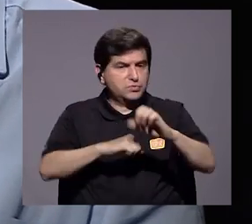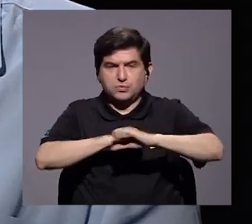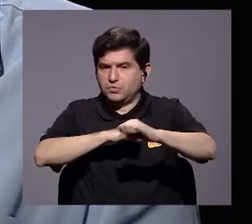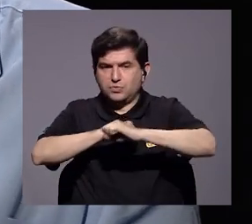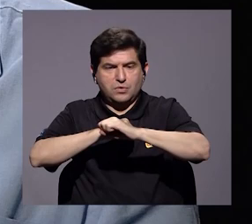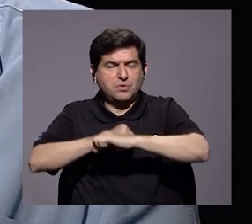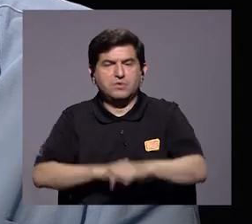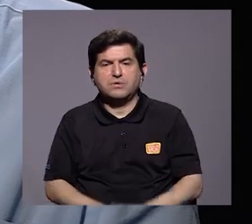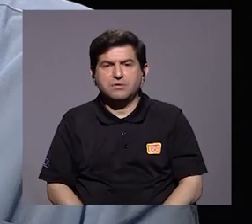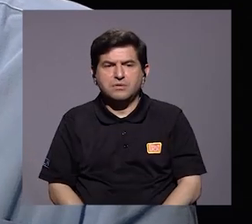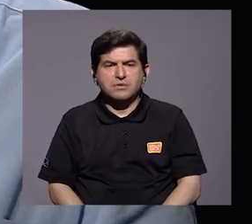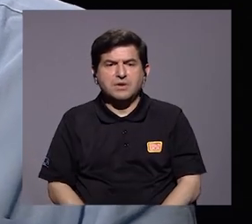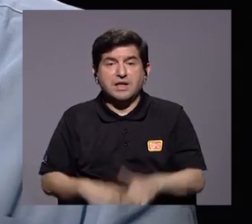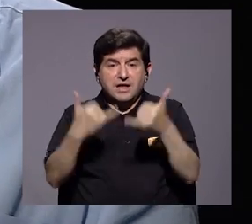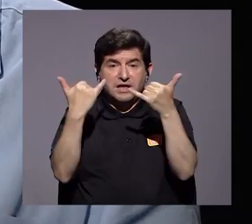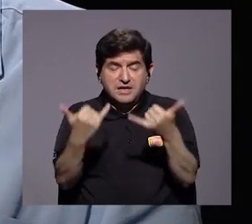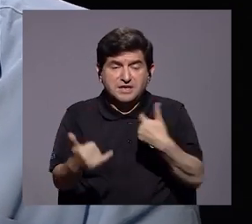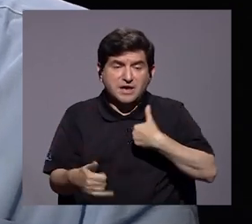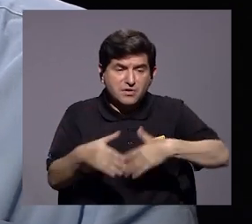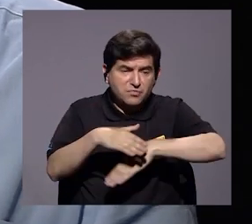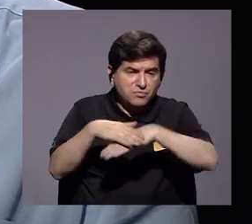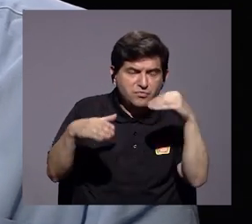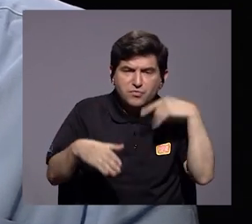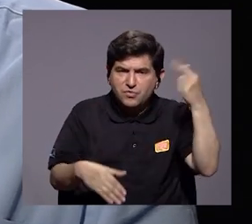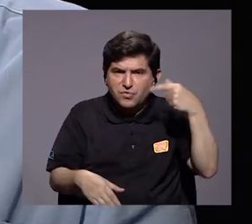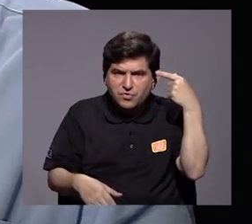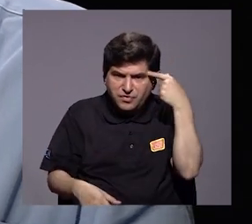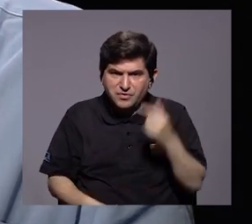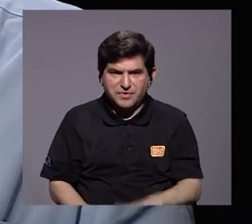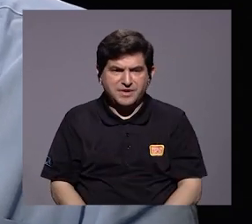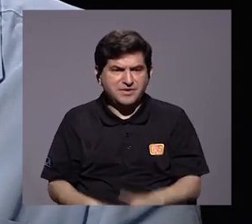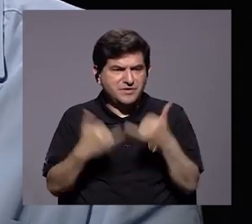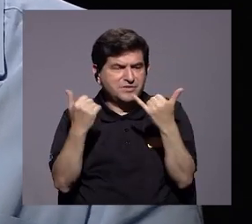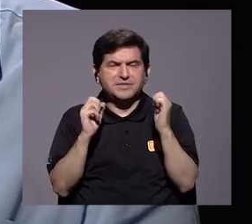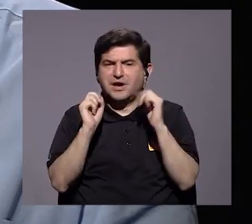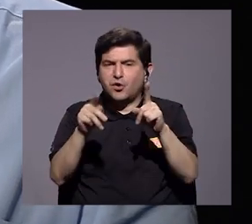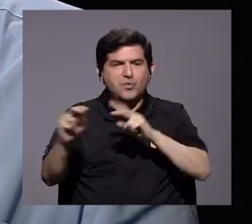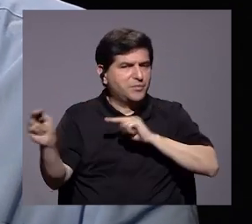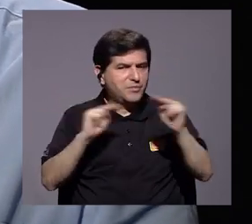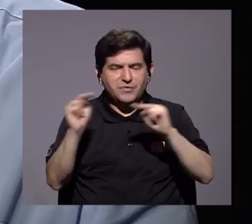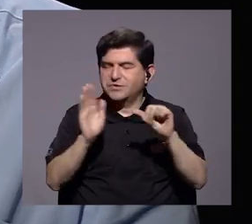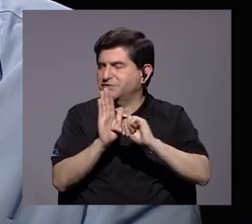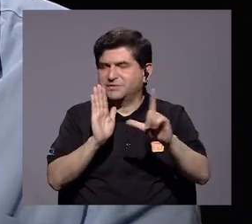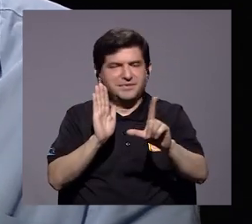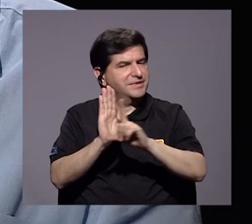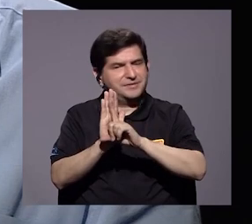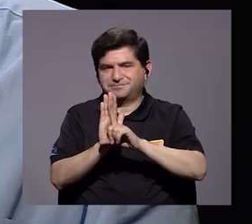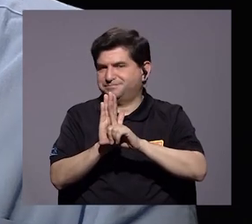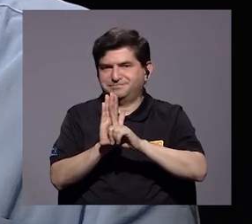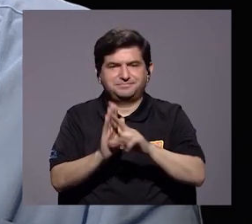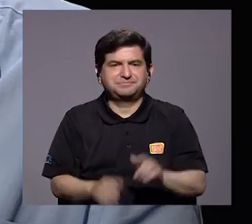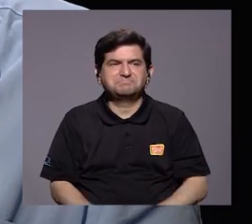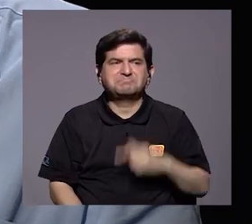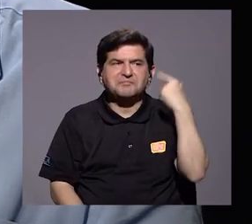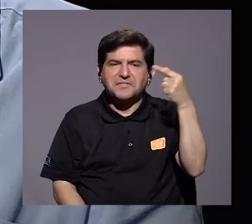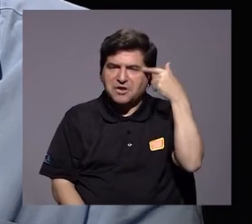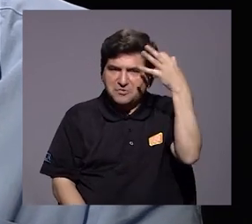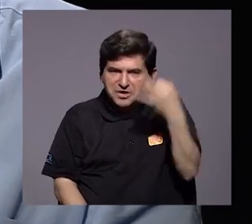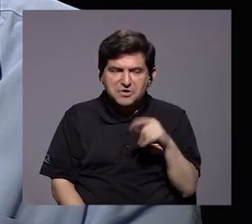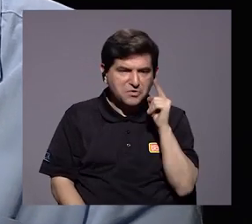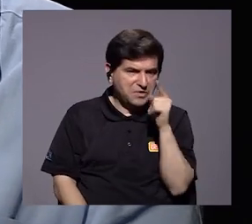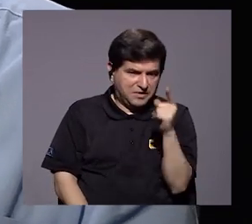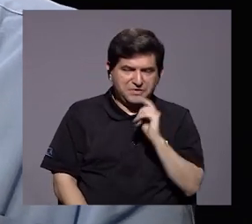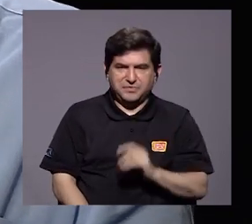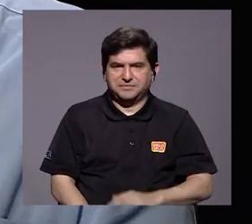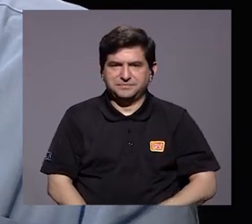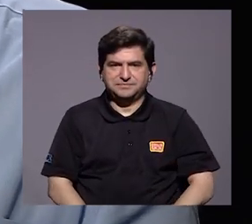que además ya cuando uno va a salir a mi gobierno ya ya ya no tiene margen de negociación en la asamblea legislativa entonces el gobierno apostó por eso